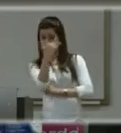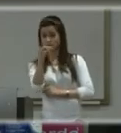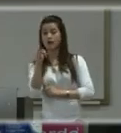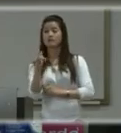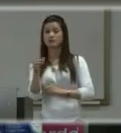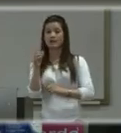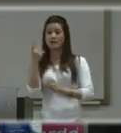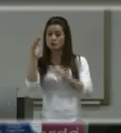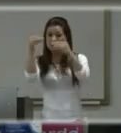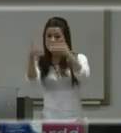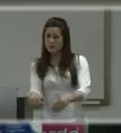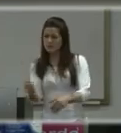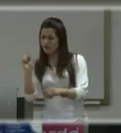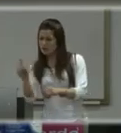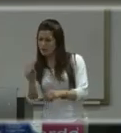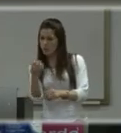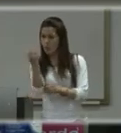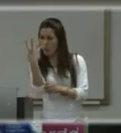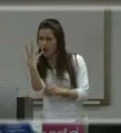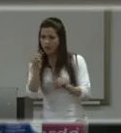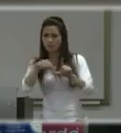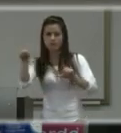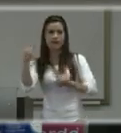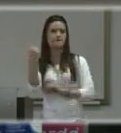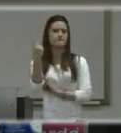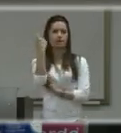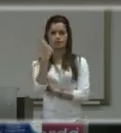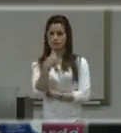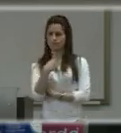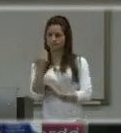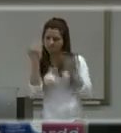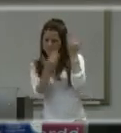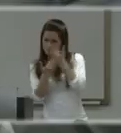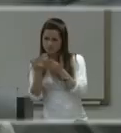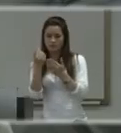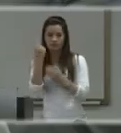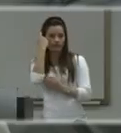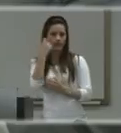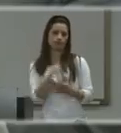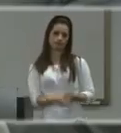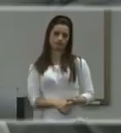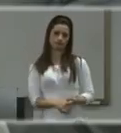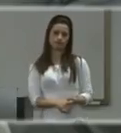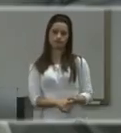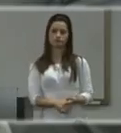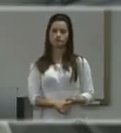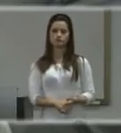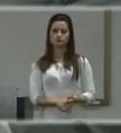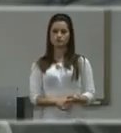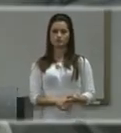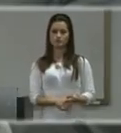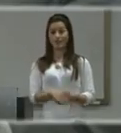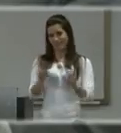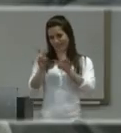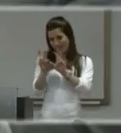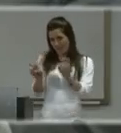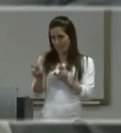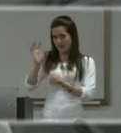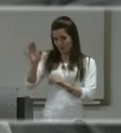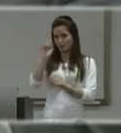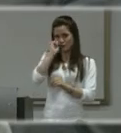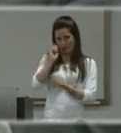tremenda frente a la discapacidad. Y no solamente con respecto, digamos, claramente sobre este tema, mucho más